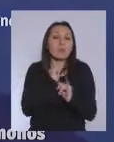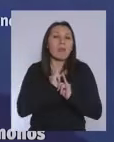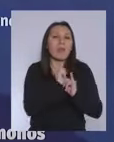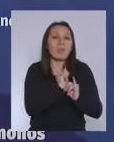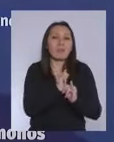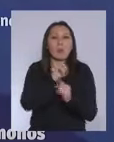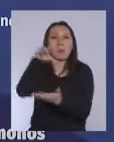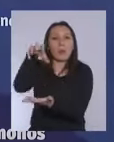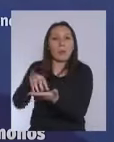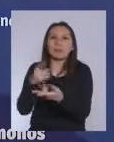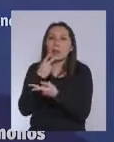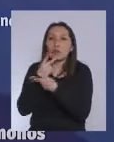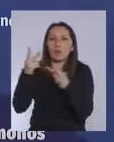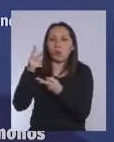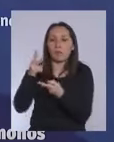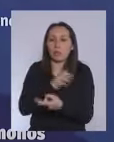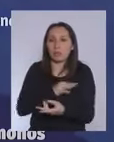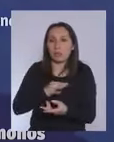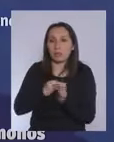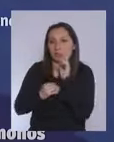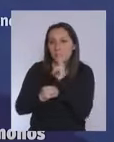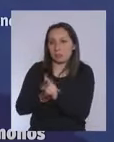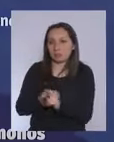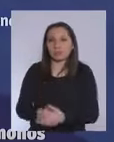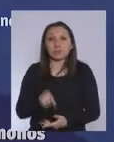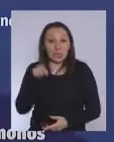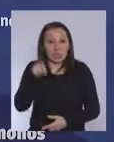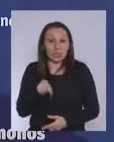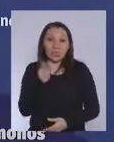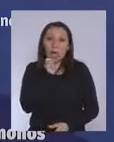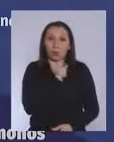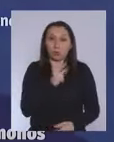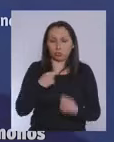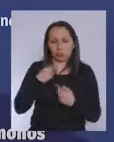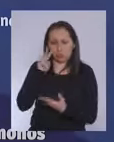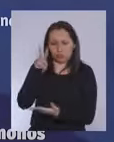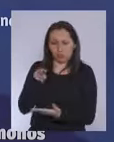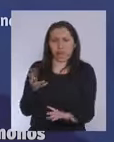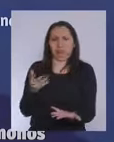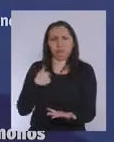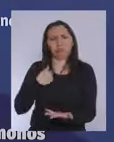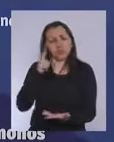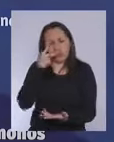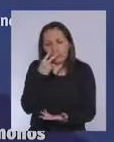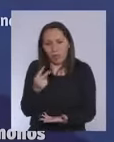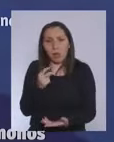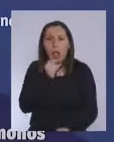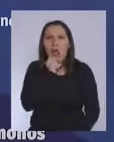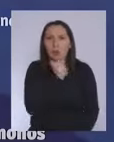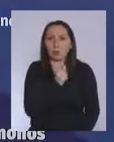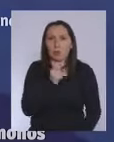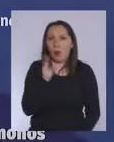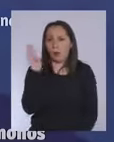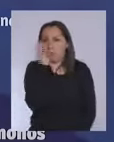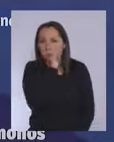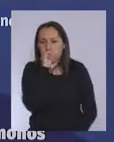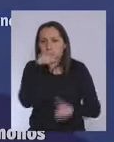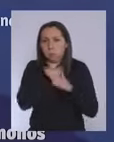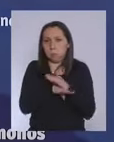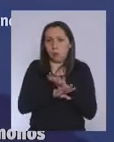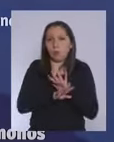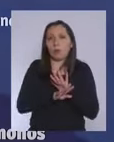de espacio público o ministro está acusación porque la conseguir una acusación que se encubre bajo un